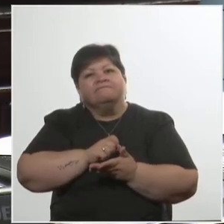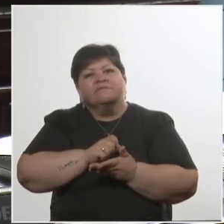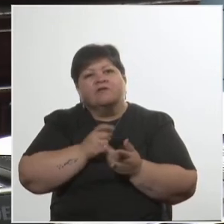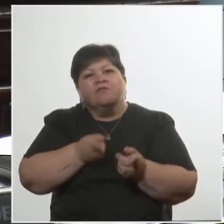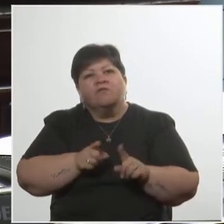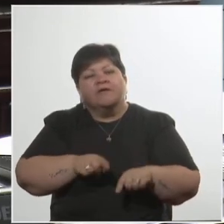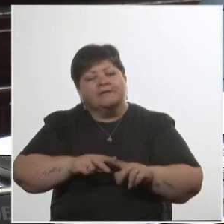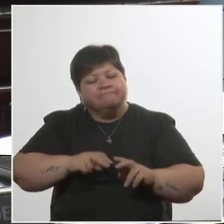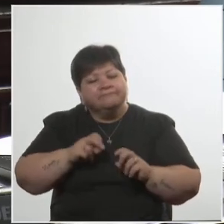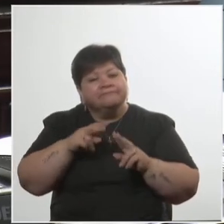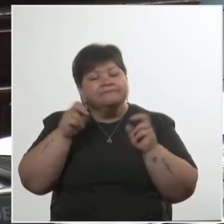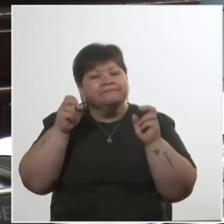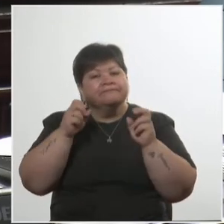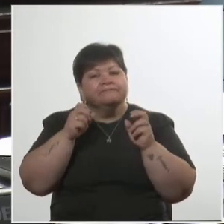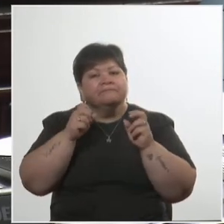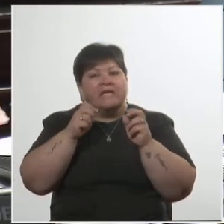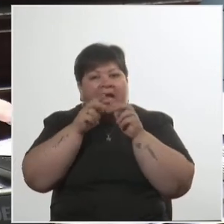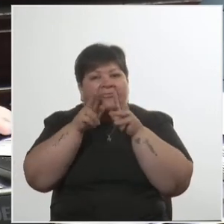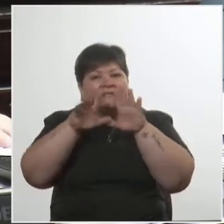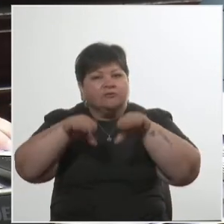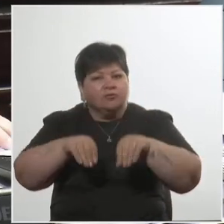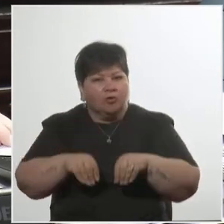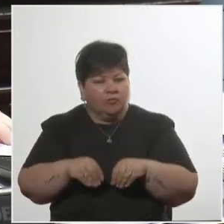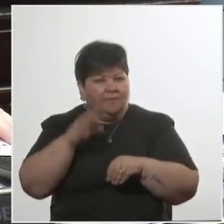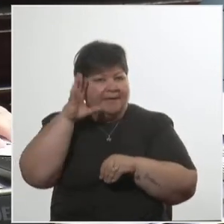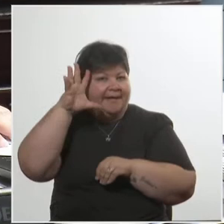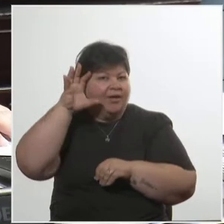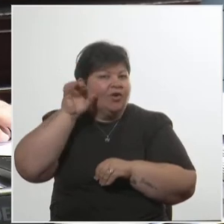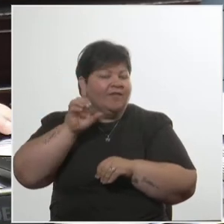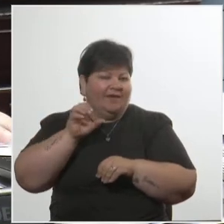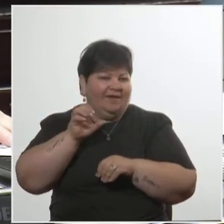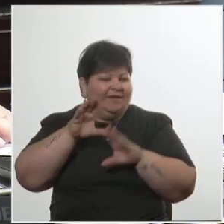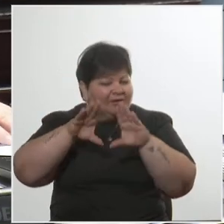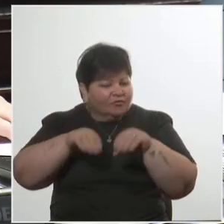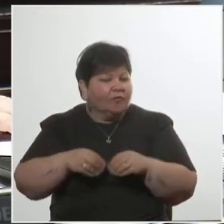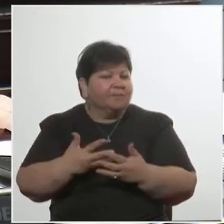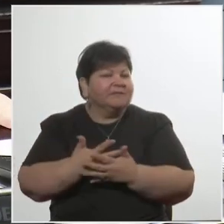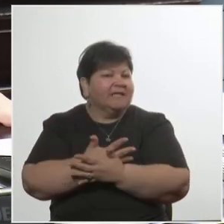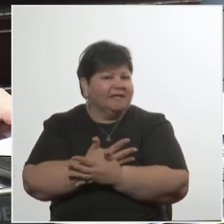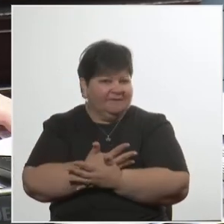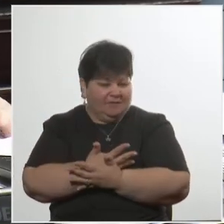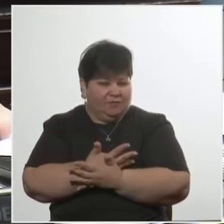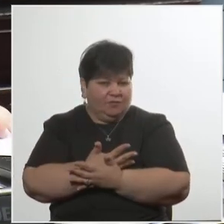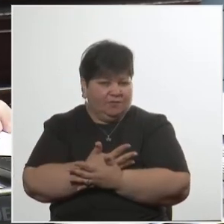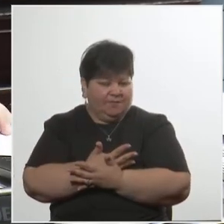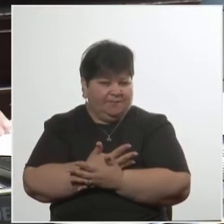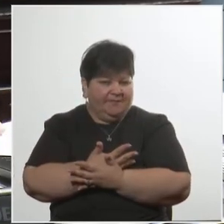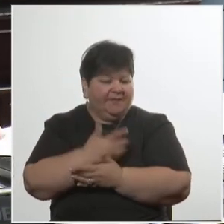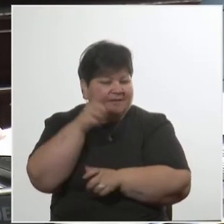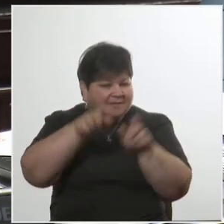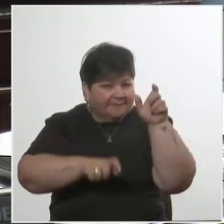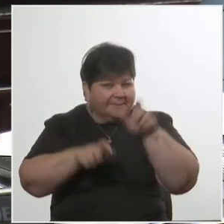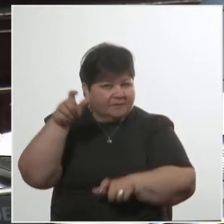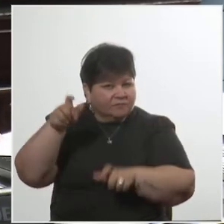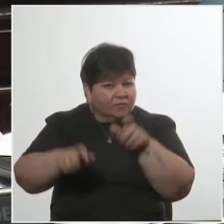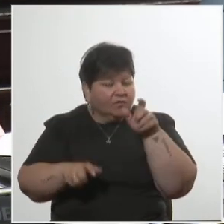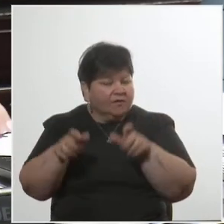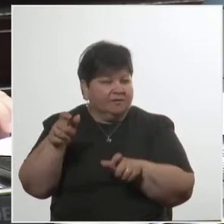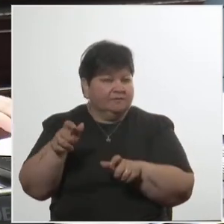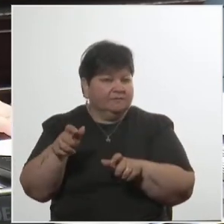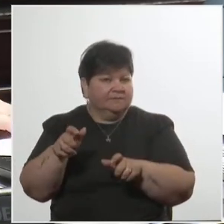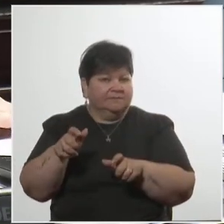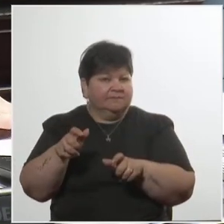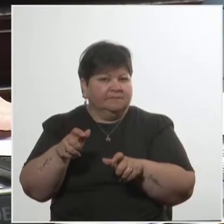de alguna forma recordar el sacrificio de estas personas que no